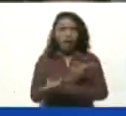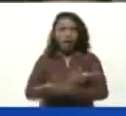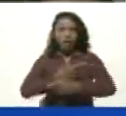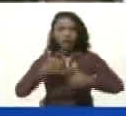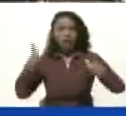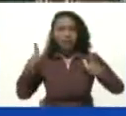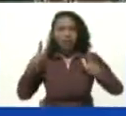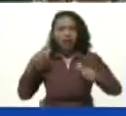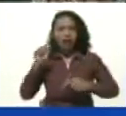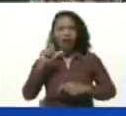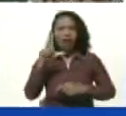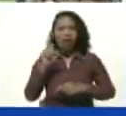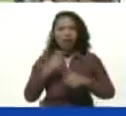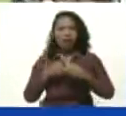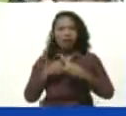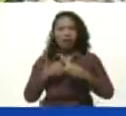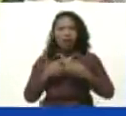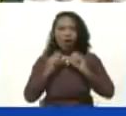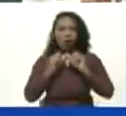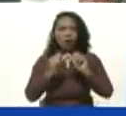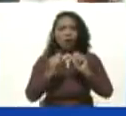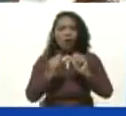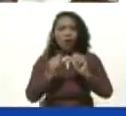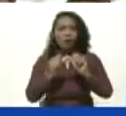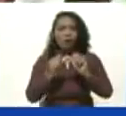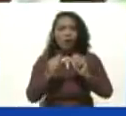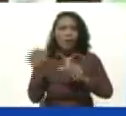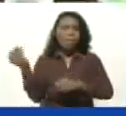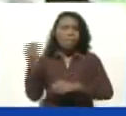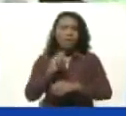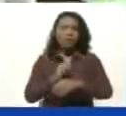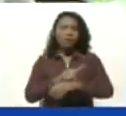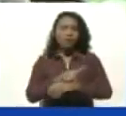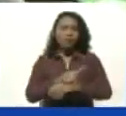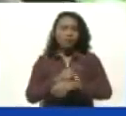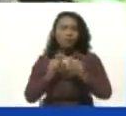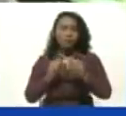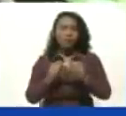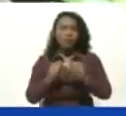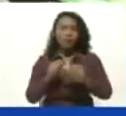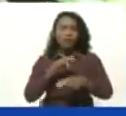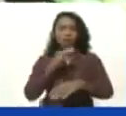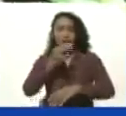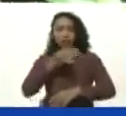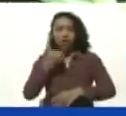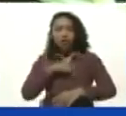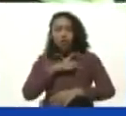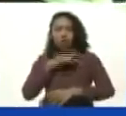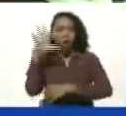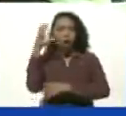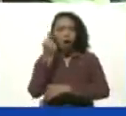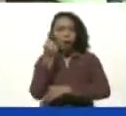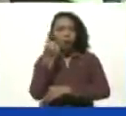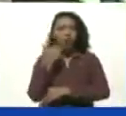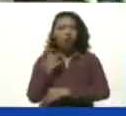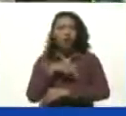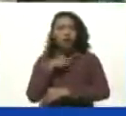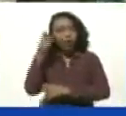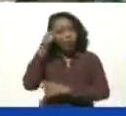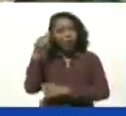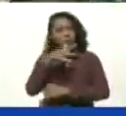de Alex Zack Moran continúa. Y más temprano que tarde lo lograremos. Nuestro